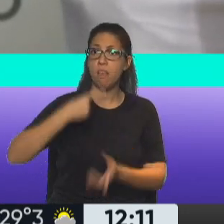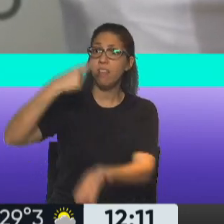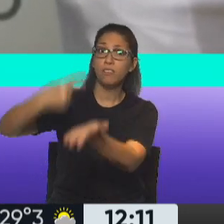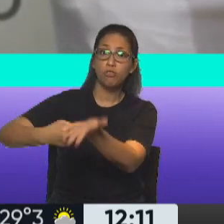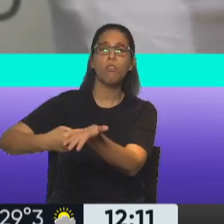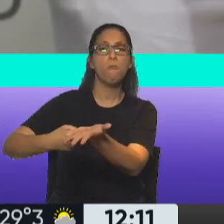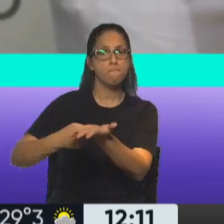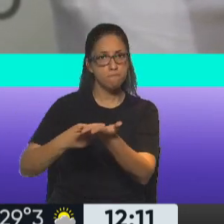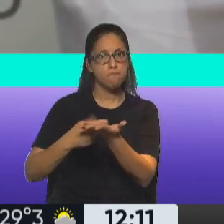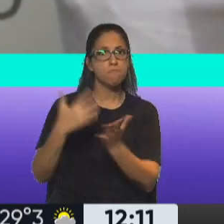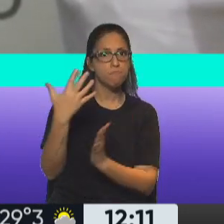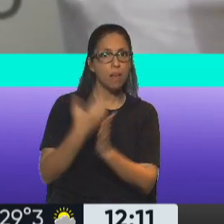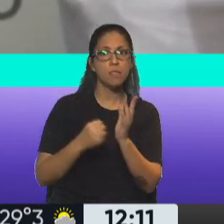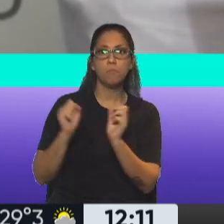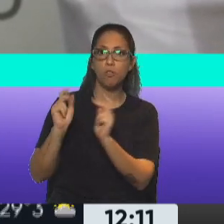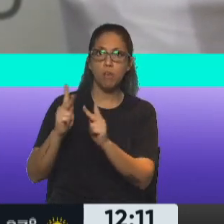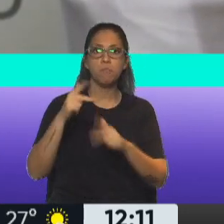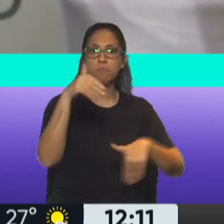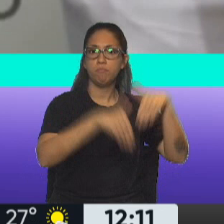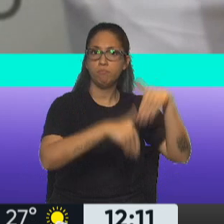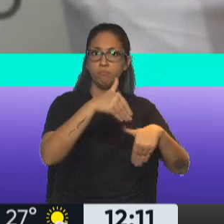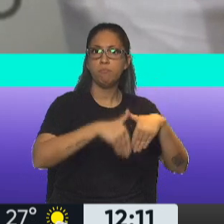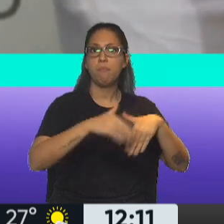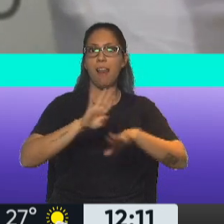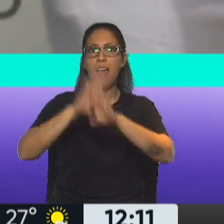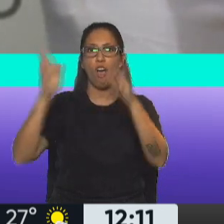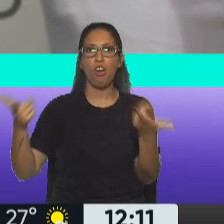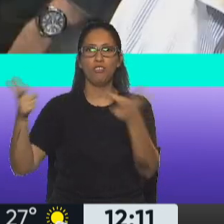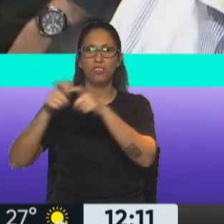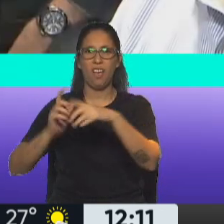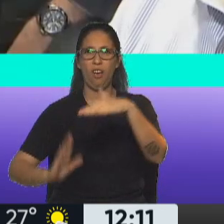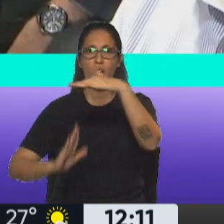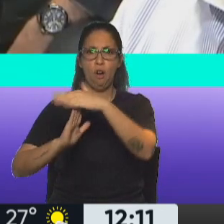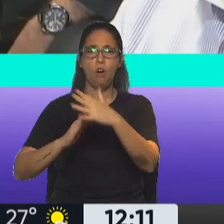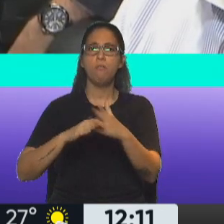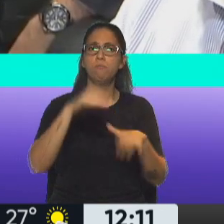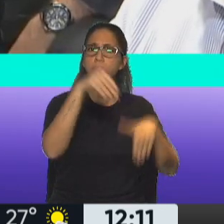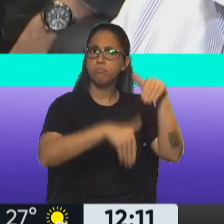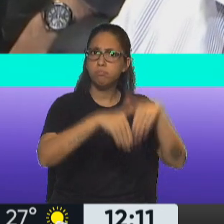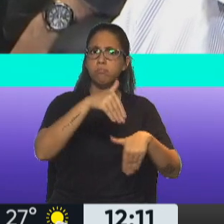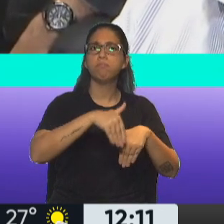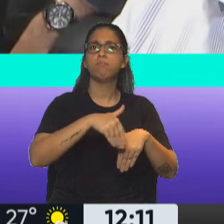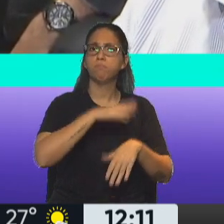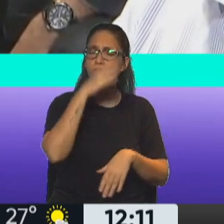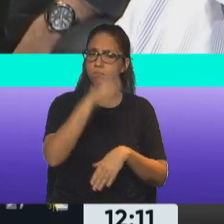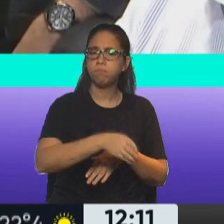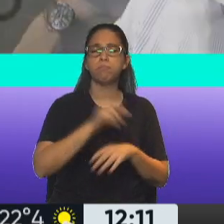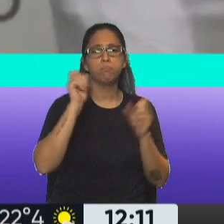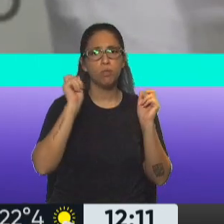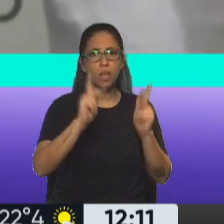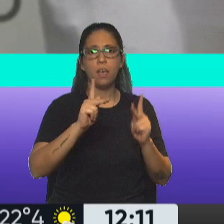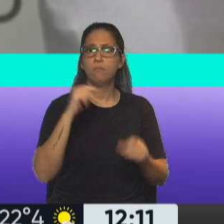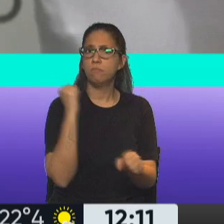se fue a elecciones para el Consejo de la Magistratura, con mucho esfuerzo, con